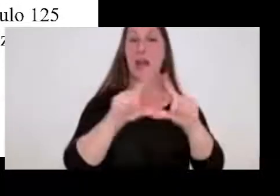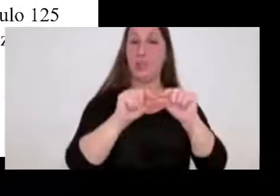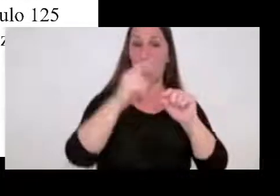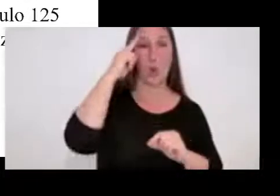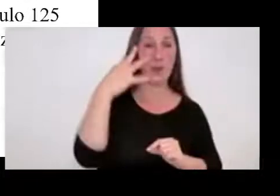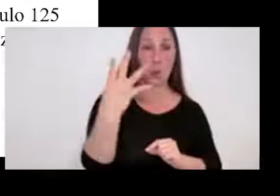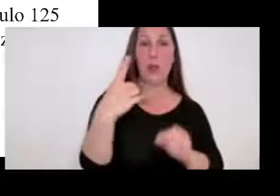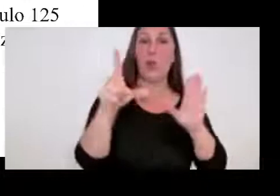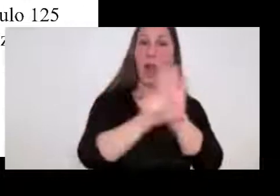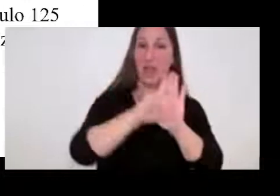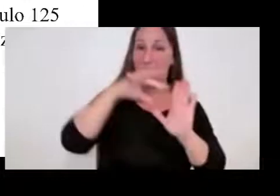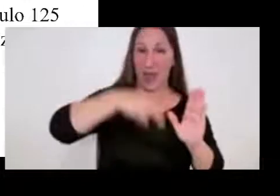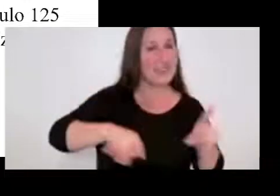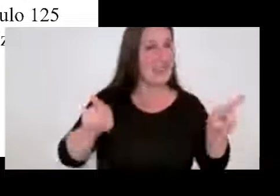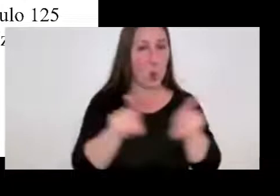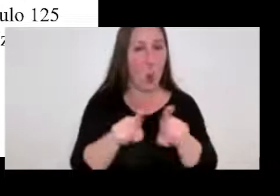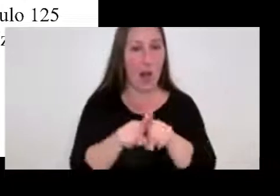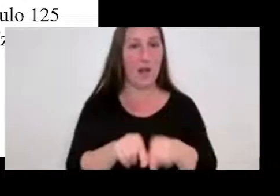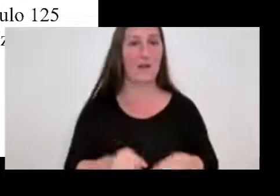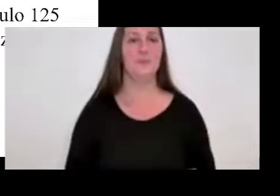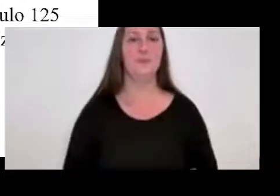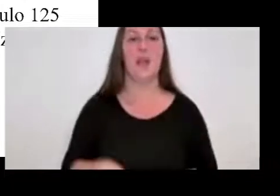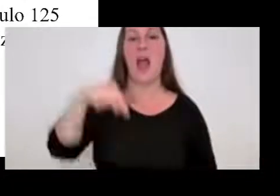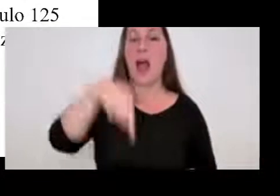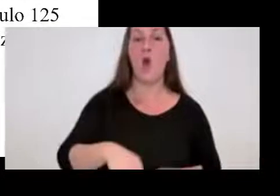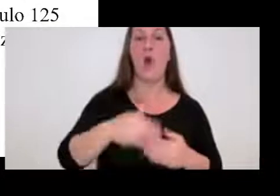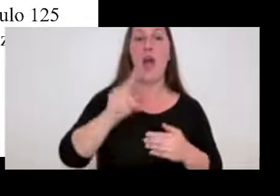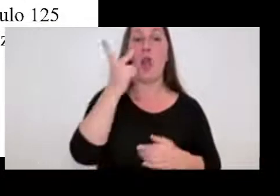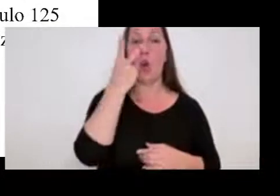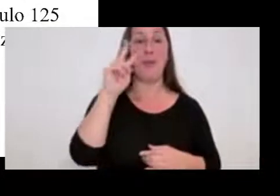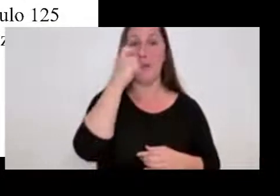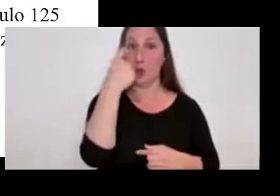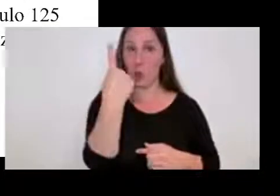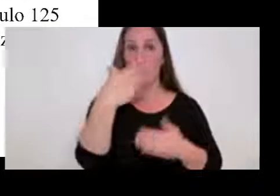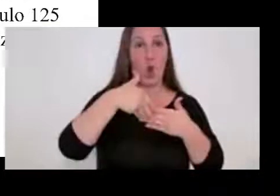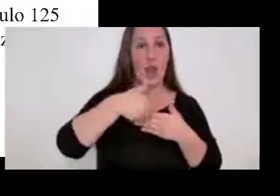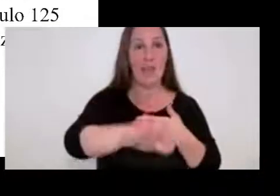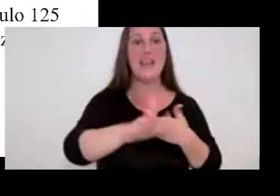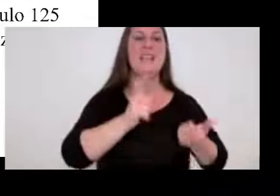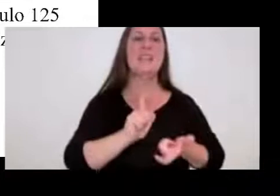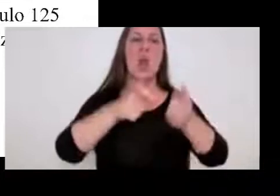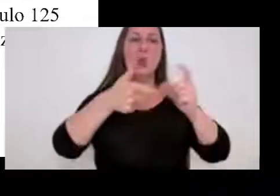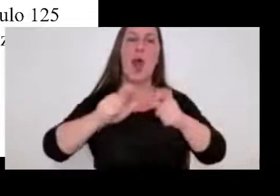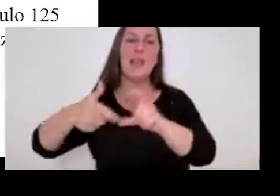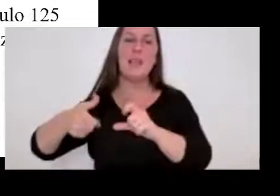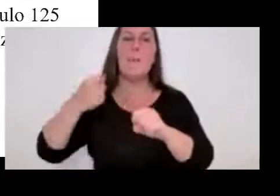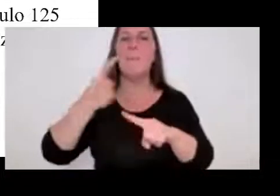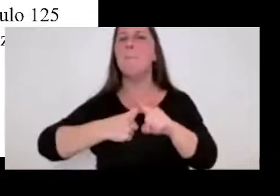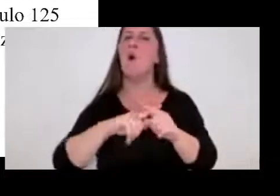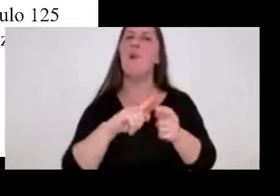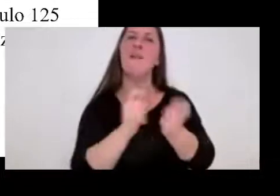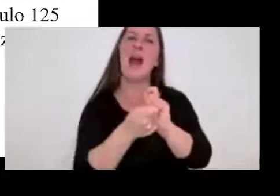Ley de Ganancias. Ahora, a partir del año 2021, se van a actualizar por la variación del haber